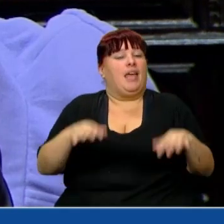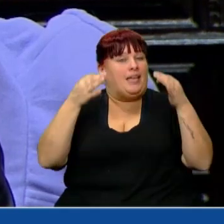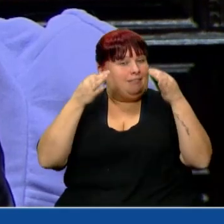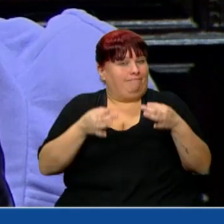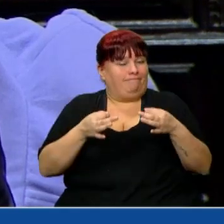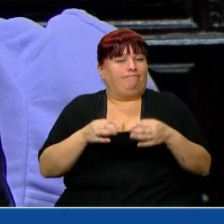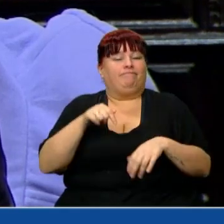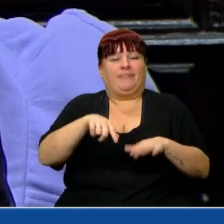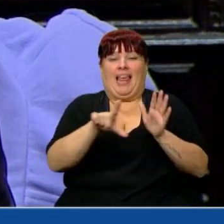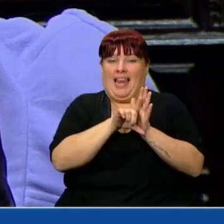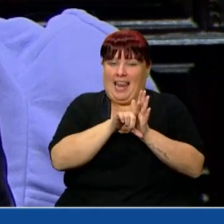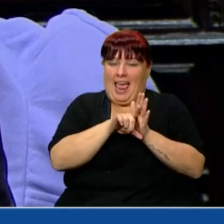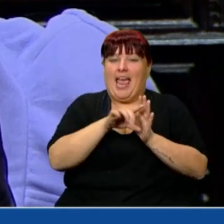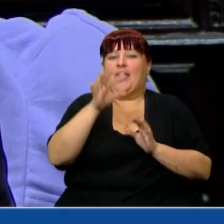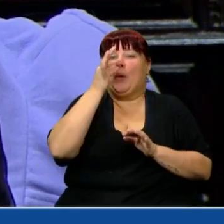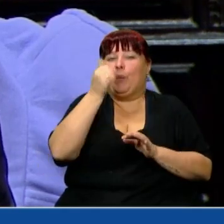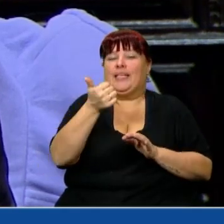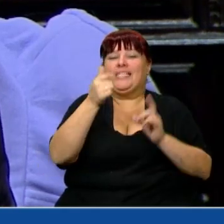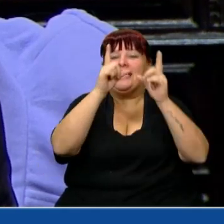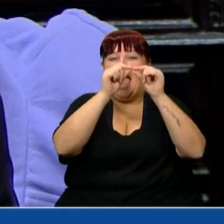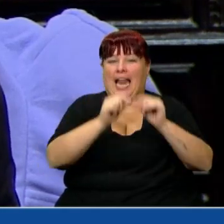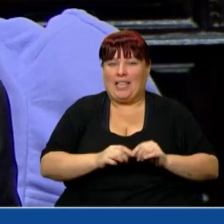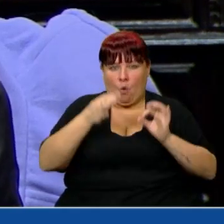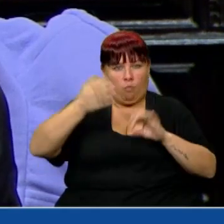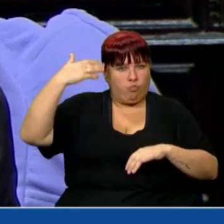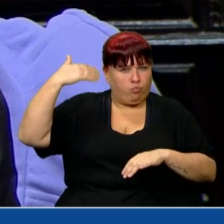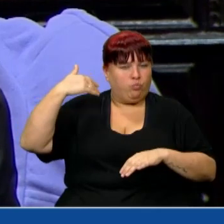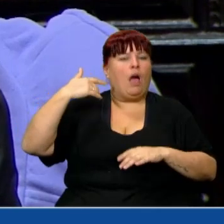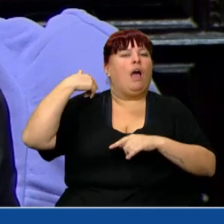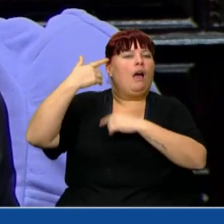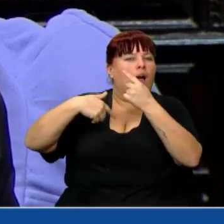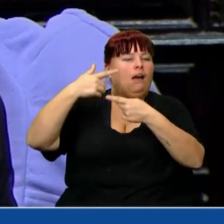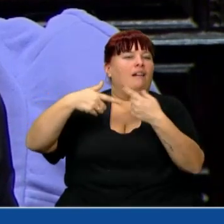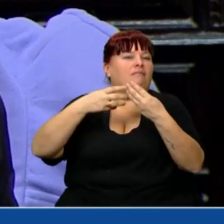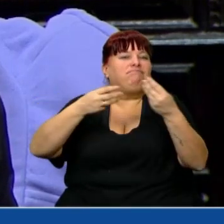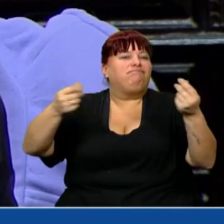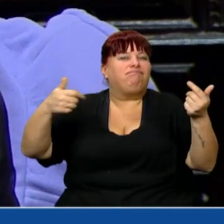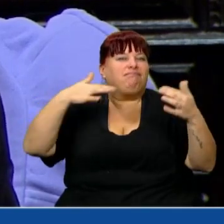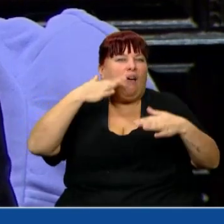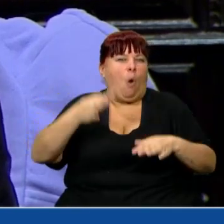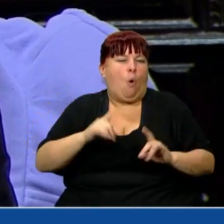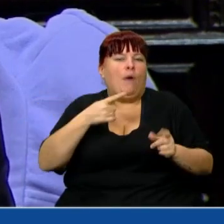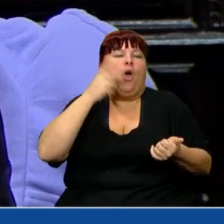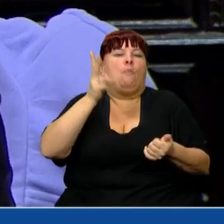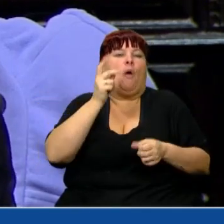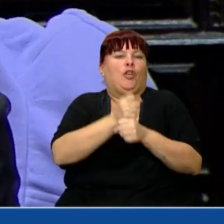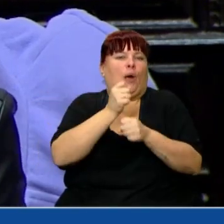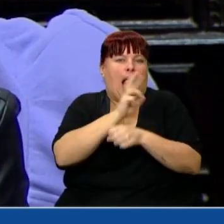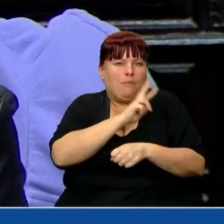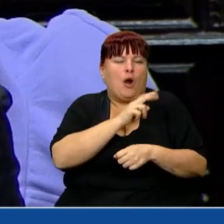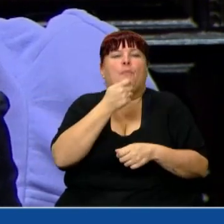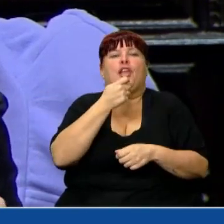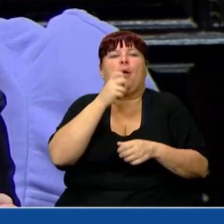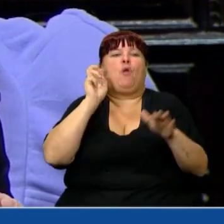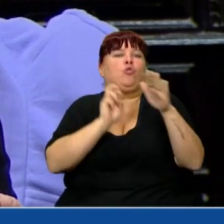Concretamente, esta norma de 26 artículos en su origen fue deviniendo en abstracto con la práctica, ya que prohibía el trabajo de mujeres, por